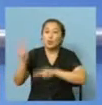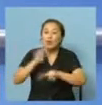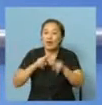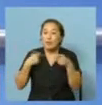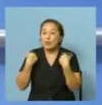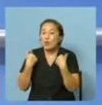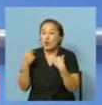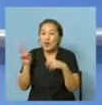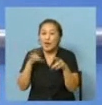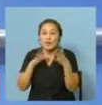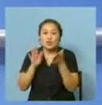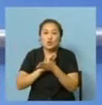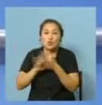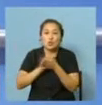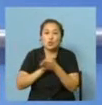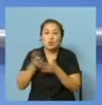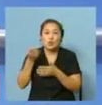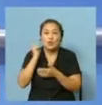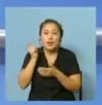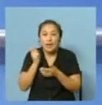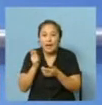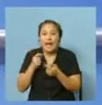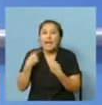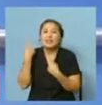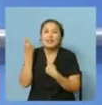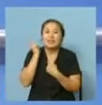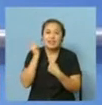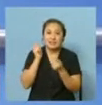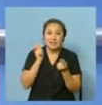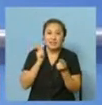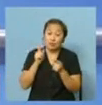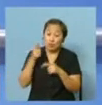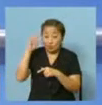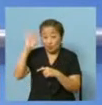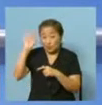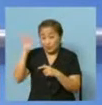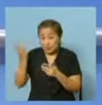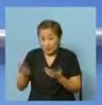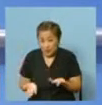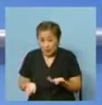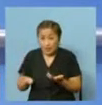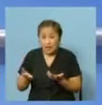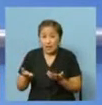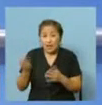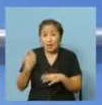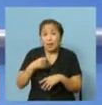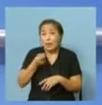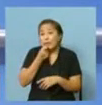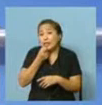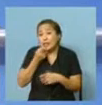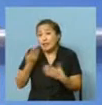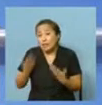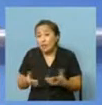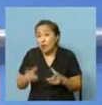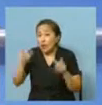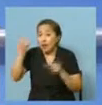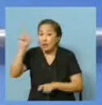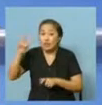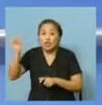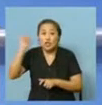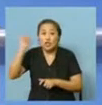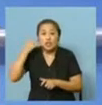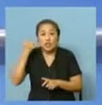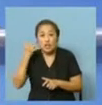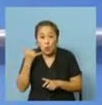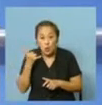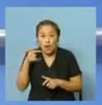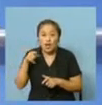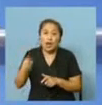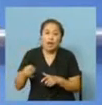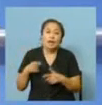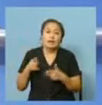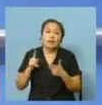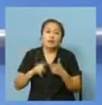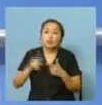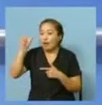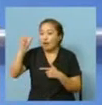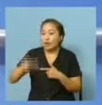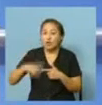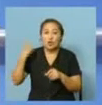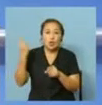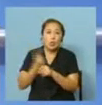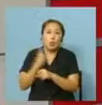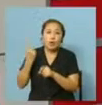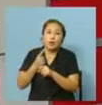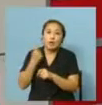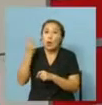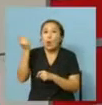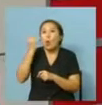y tratar de darle una respuesta adecuada como ustedes bien mencionabas por ejemplo en el caso de celulares o demás donde una persona no